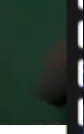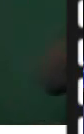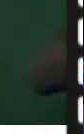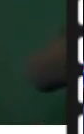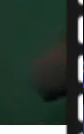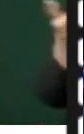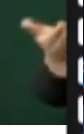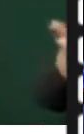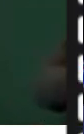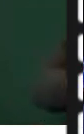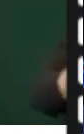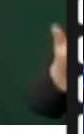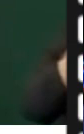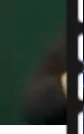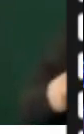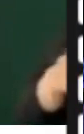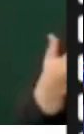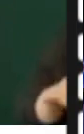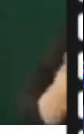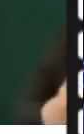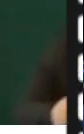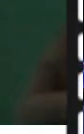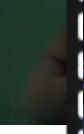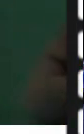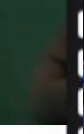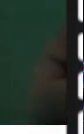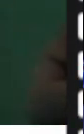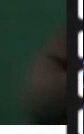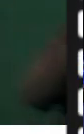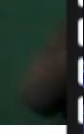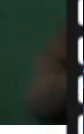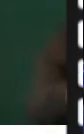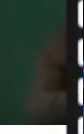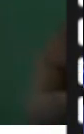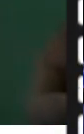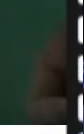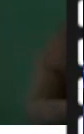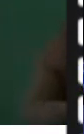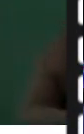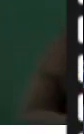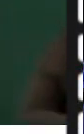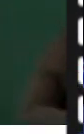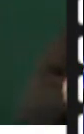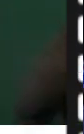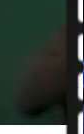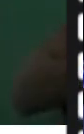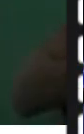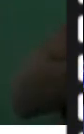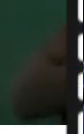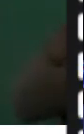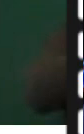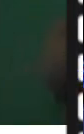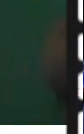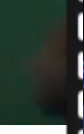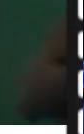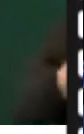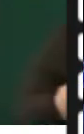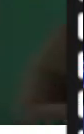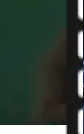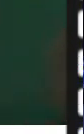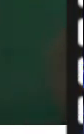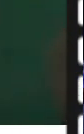felicitaciones, y voy a estar con mi familia